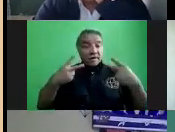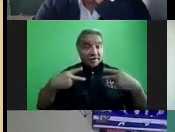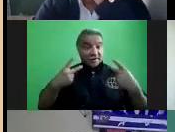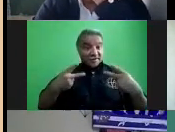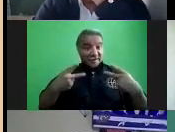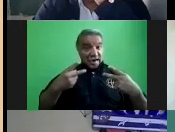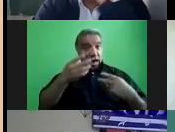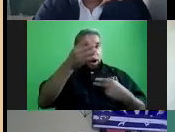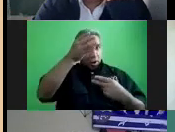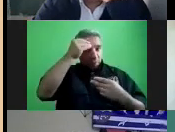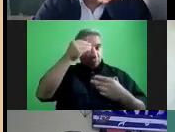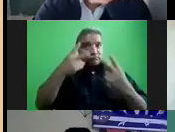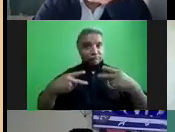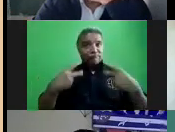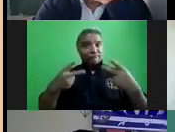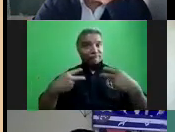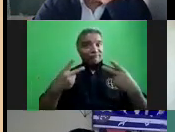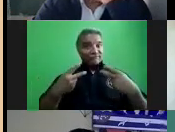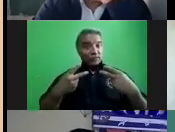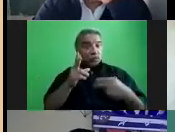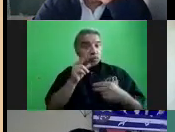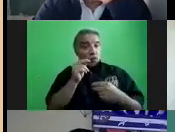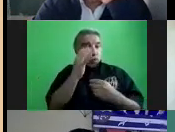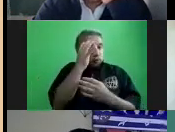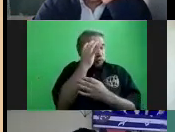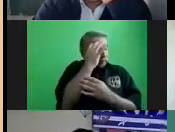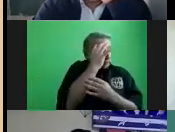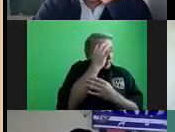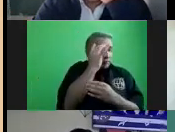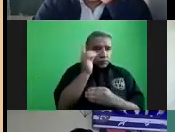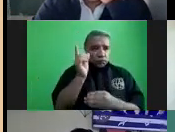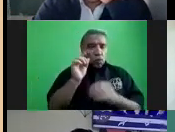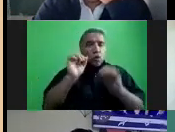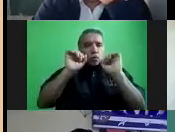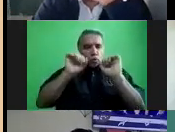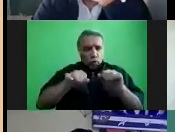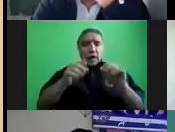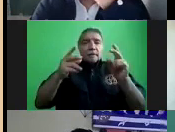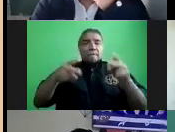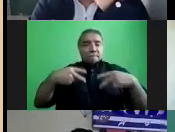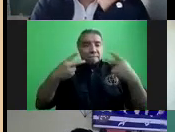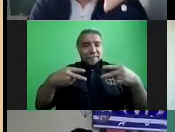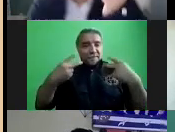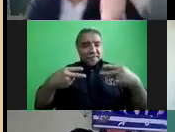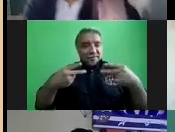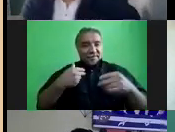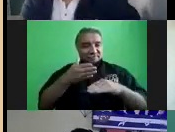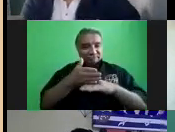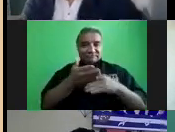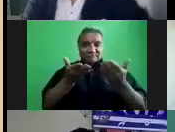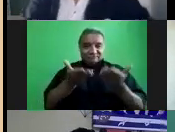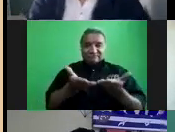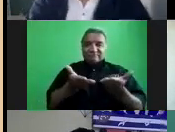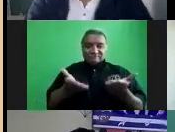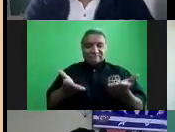todo el trabajo. El trabajo ese que hacemos lo podemos vender. Aprendemos y vendemos luego. No